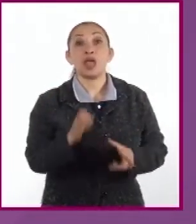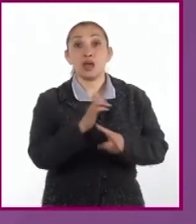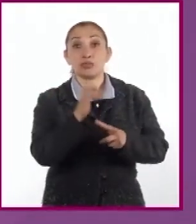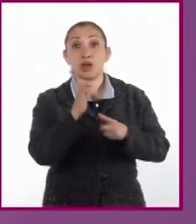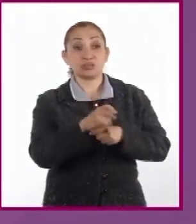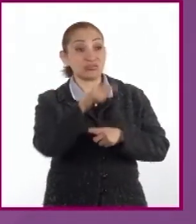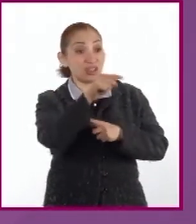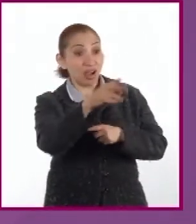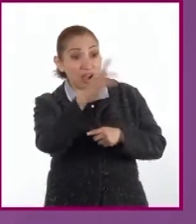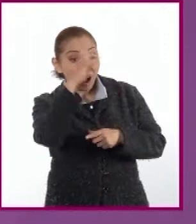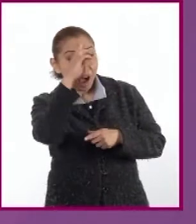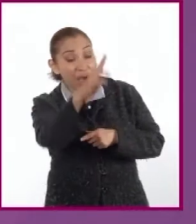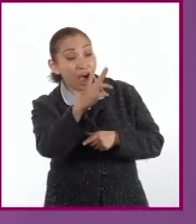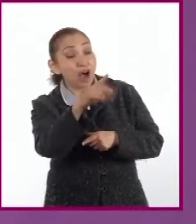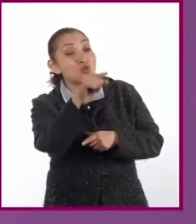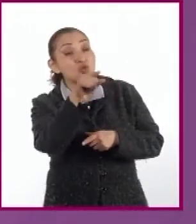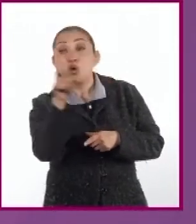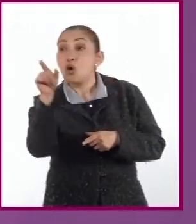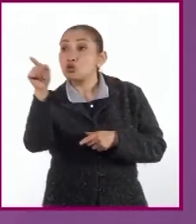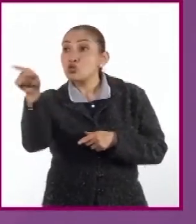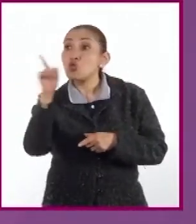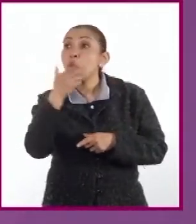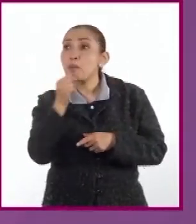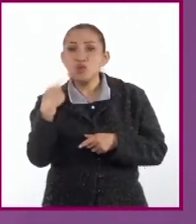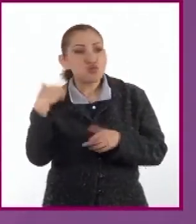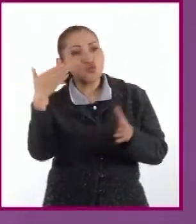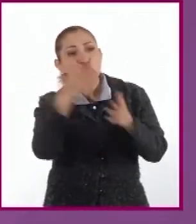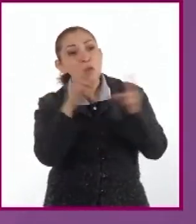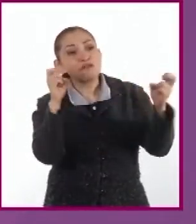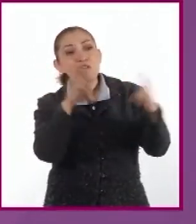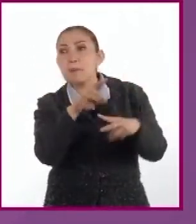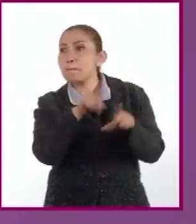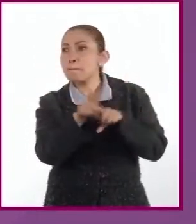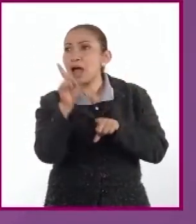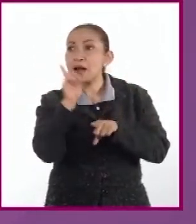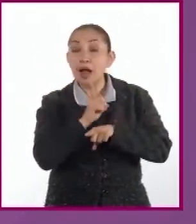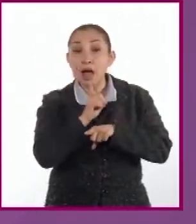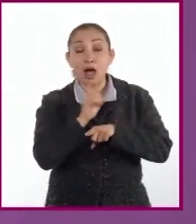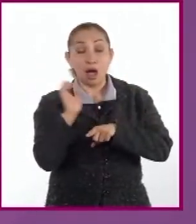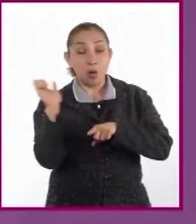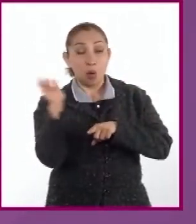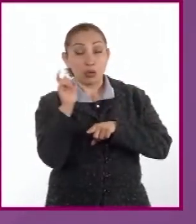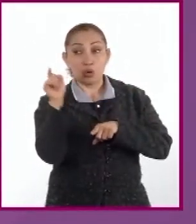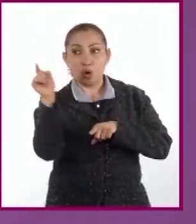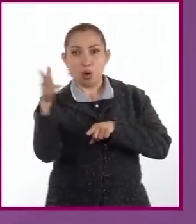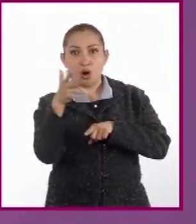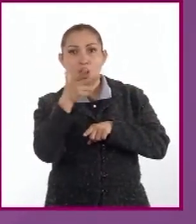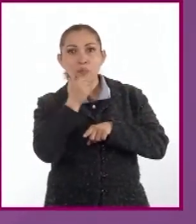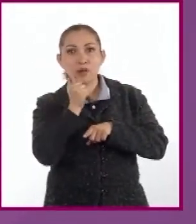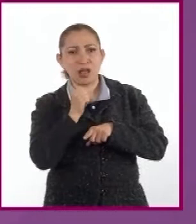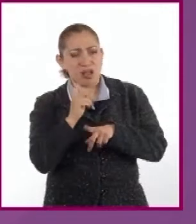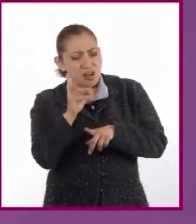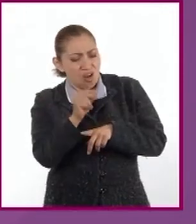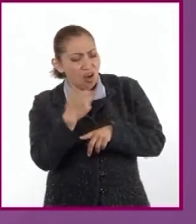le prohibieron a Arrutia ver a María. Al principio, él se